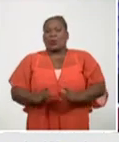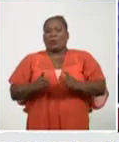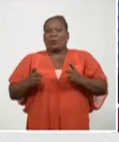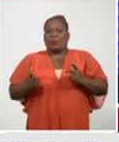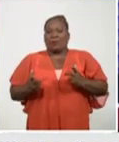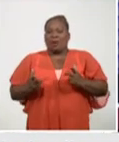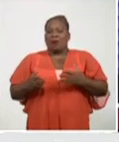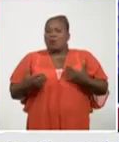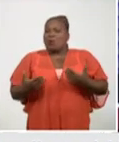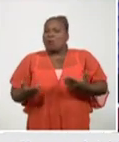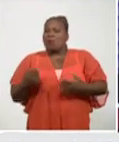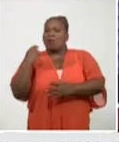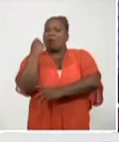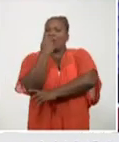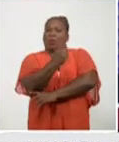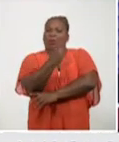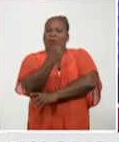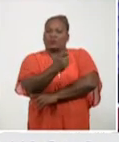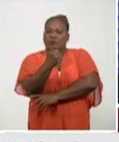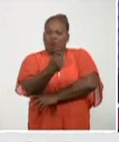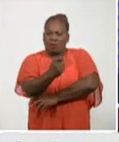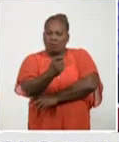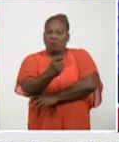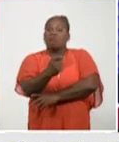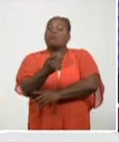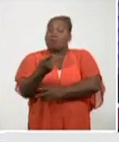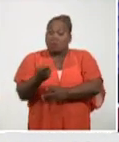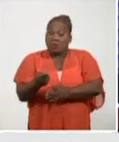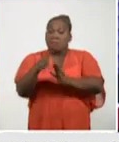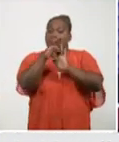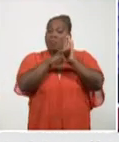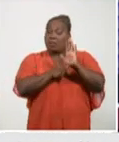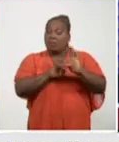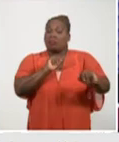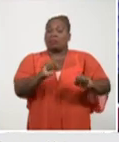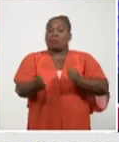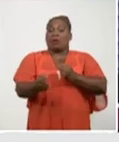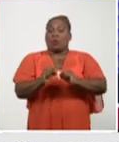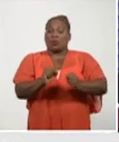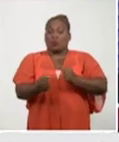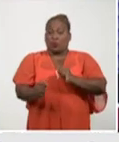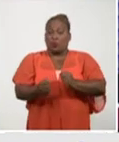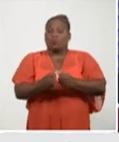educación, pero con medidas de control y medidas de